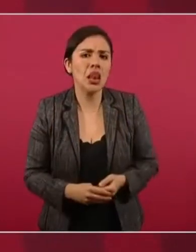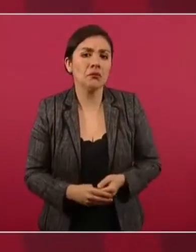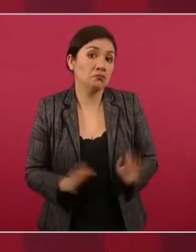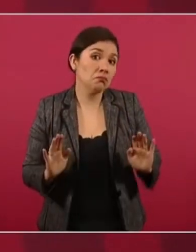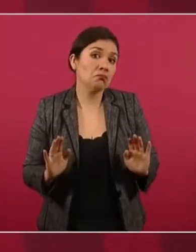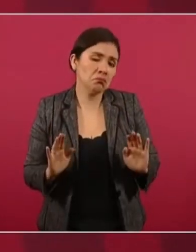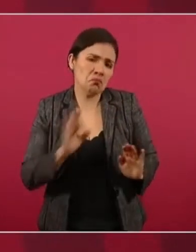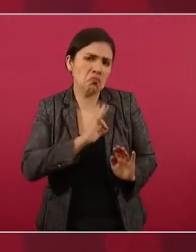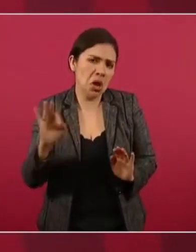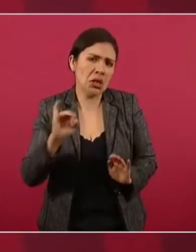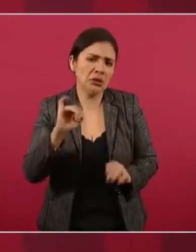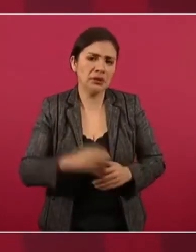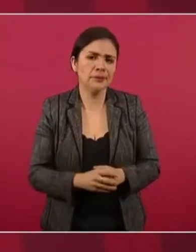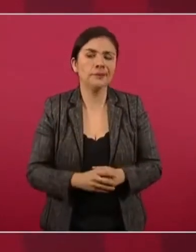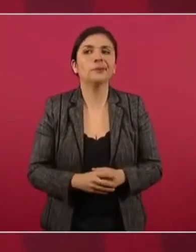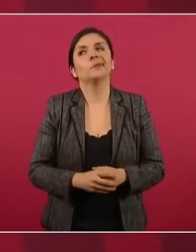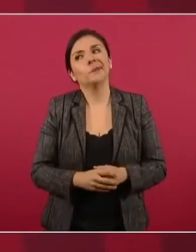Eso sí. Bueno,